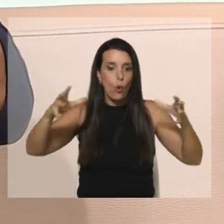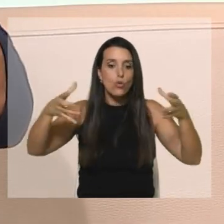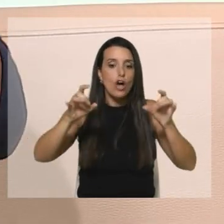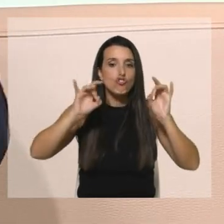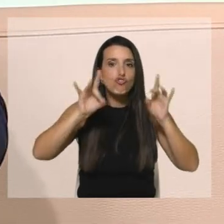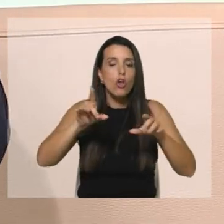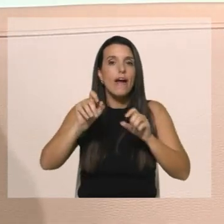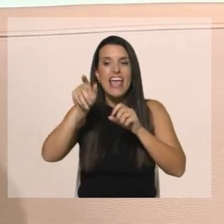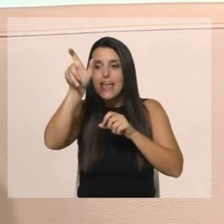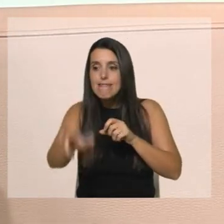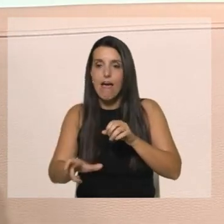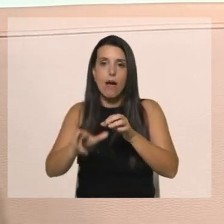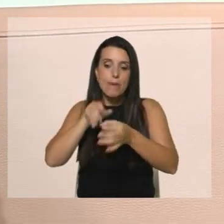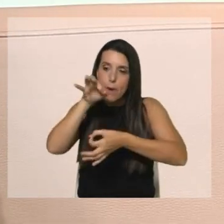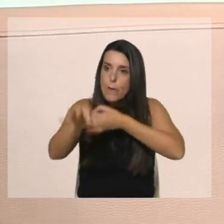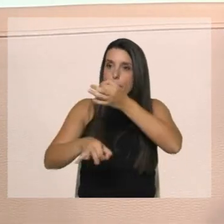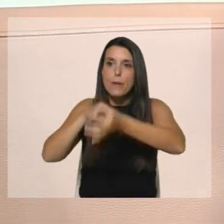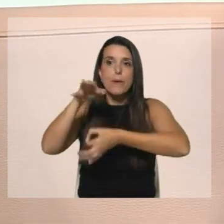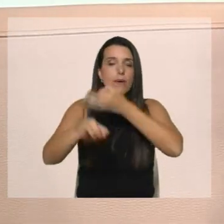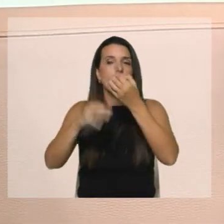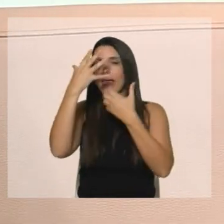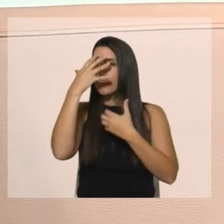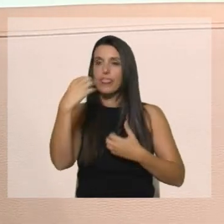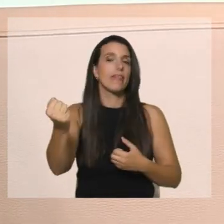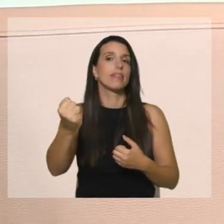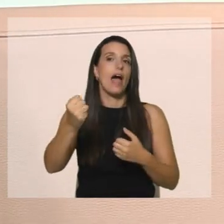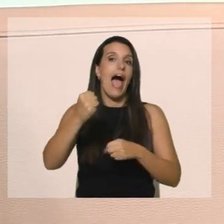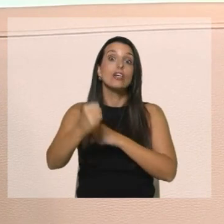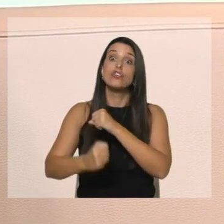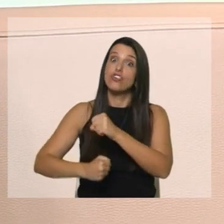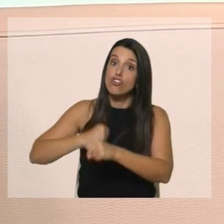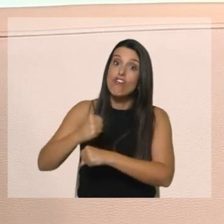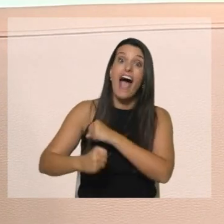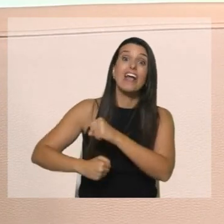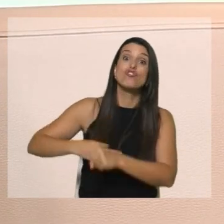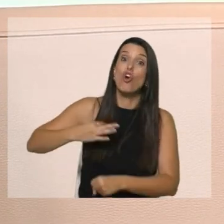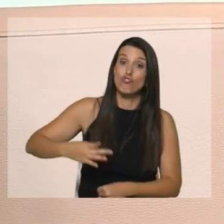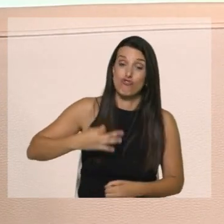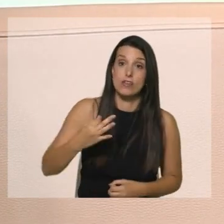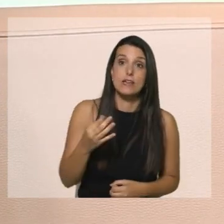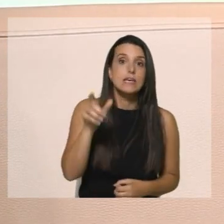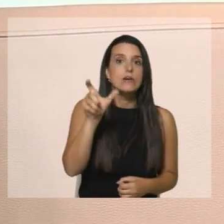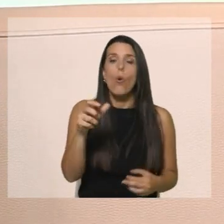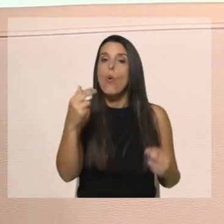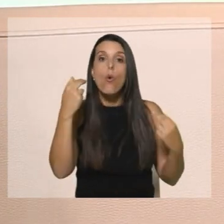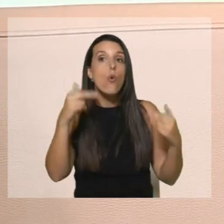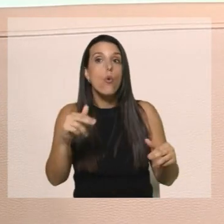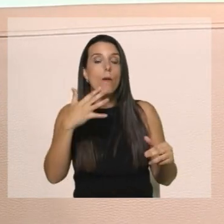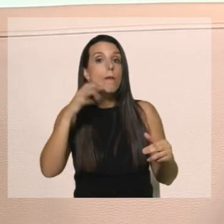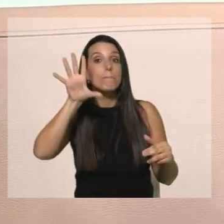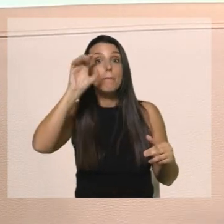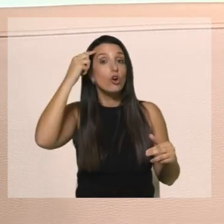las escenas Claro. con ella y de ella. Qué Durante muchos años. Era una persona que nunca había ejercitado, por ejemplo, la